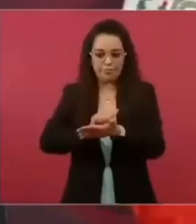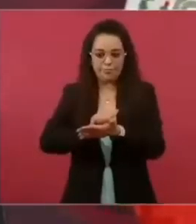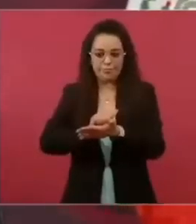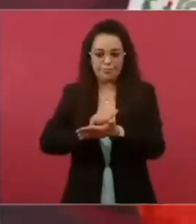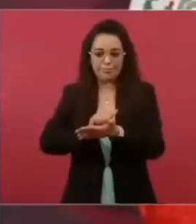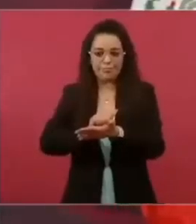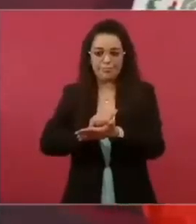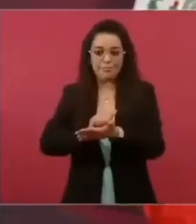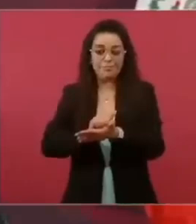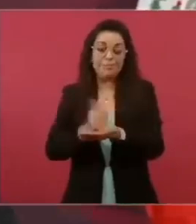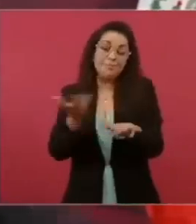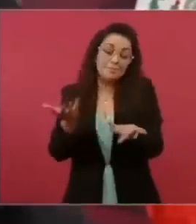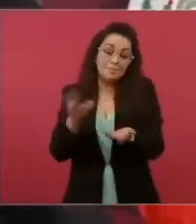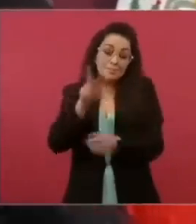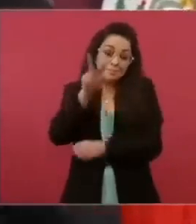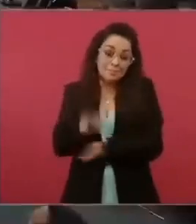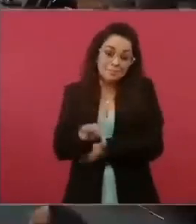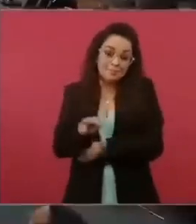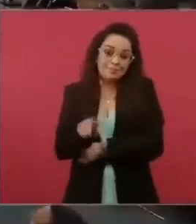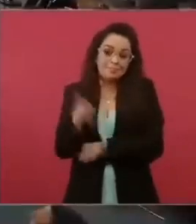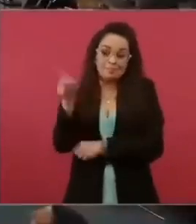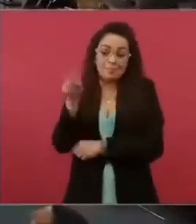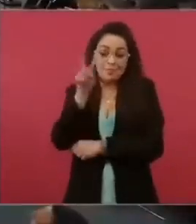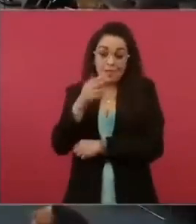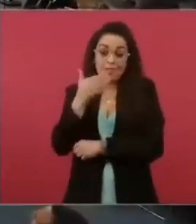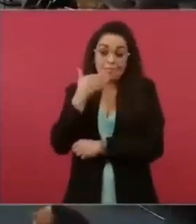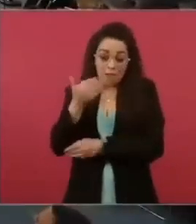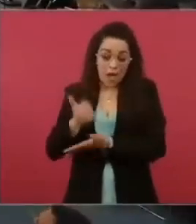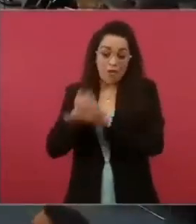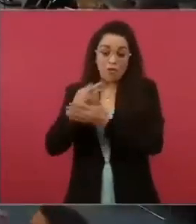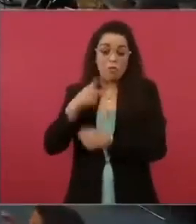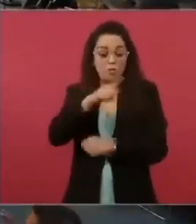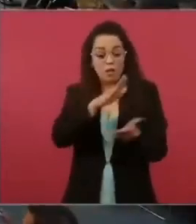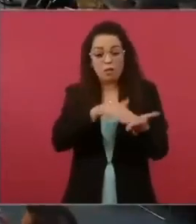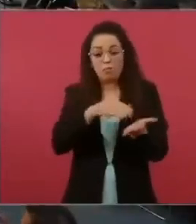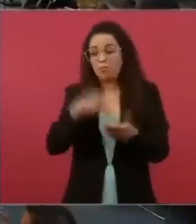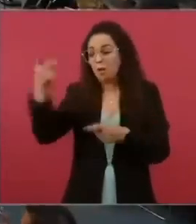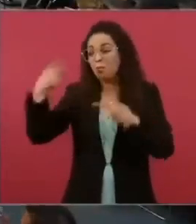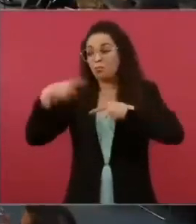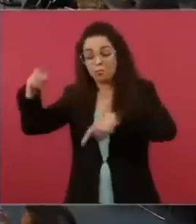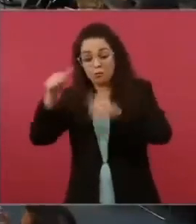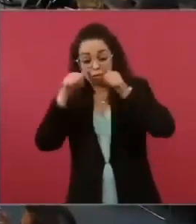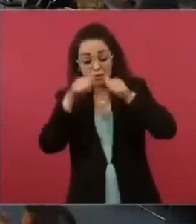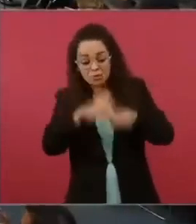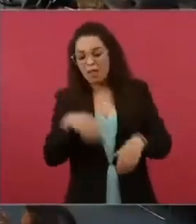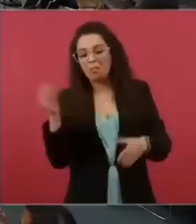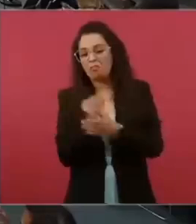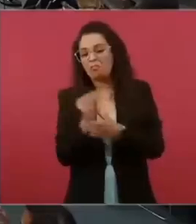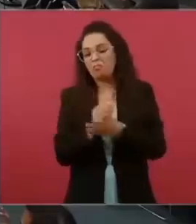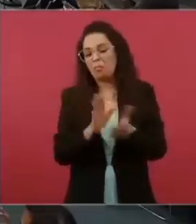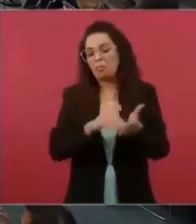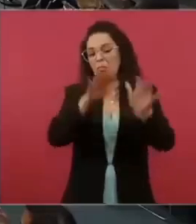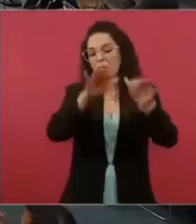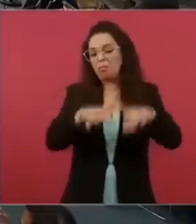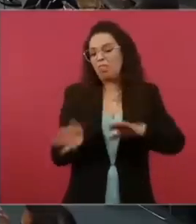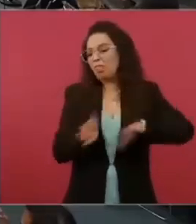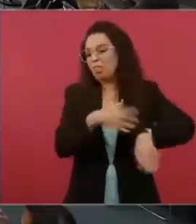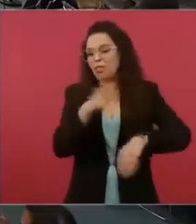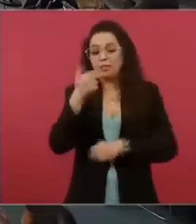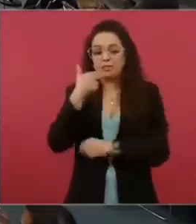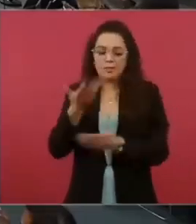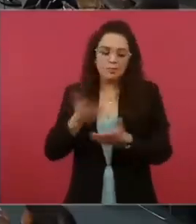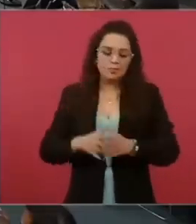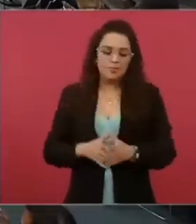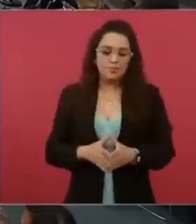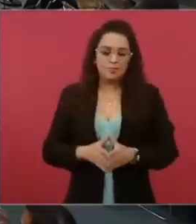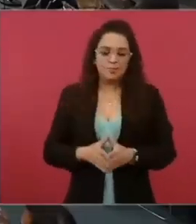mucho, no le hacían caso. Pero bueno, el único como notario en Tabasco que iba a levantar el